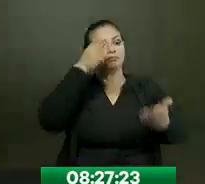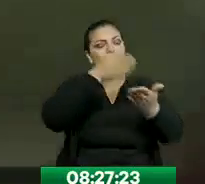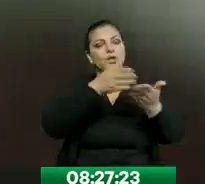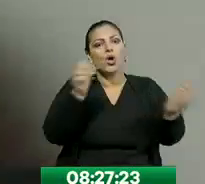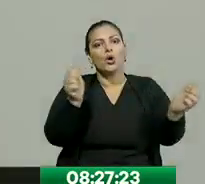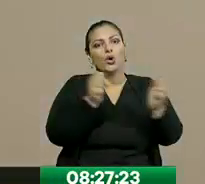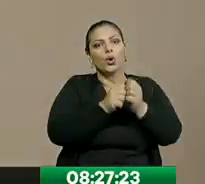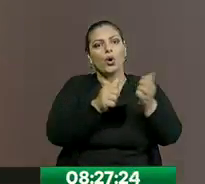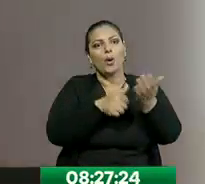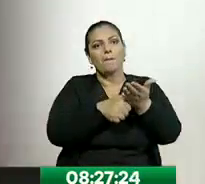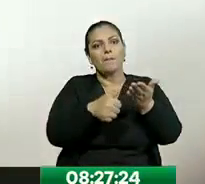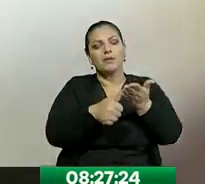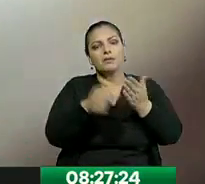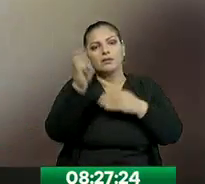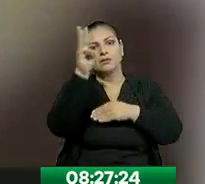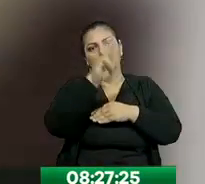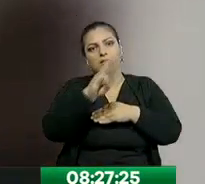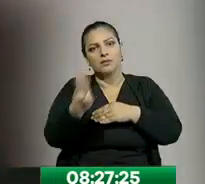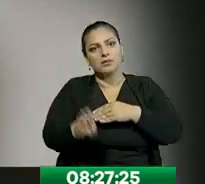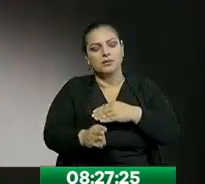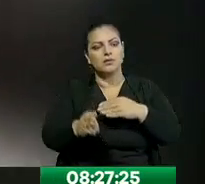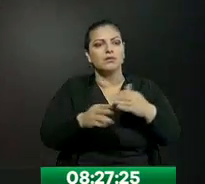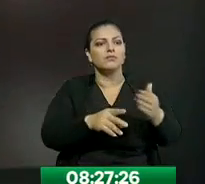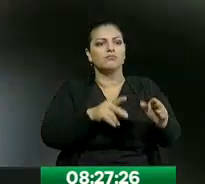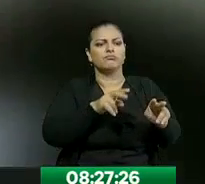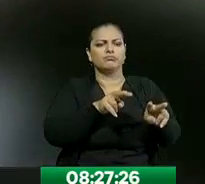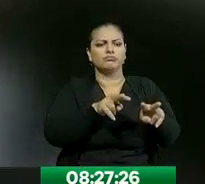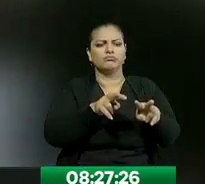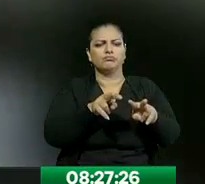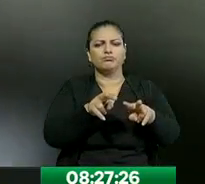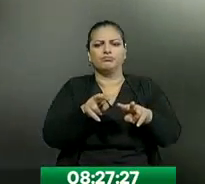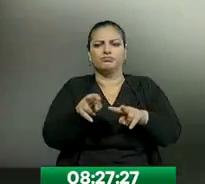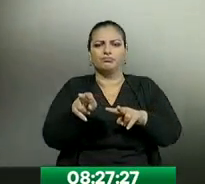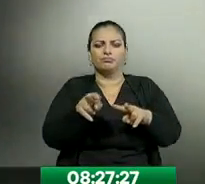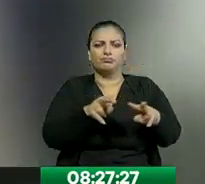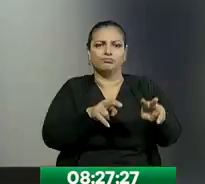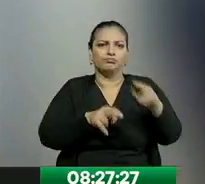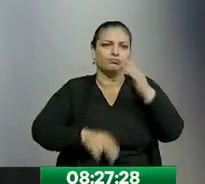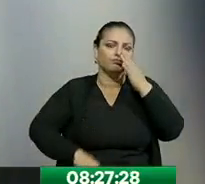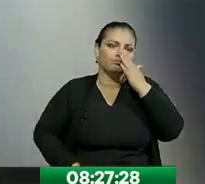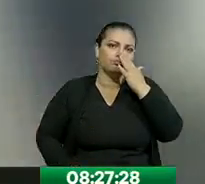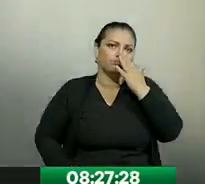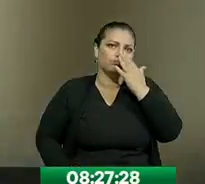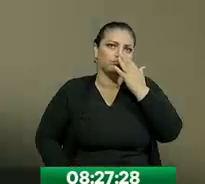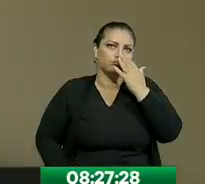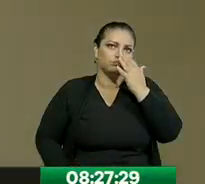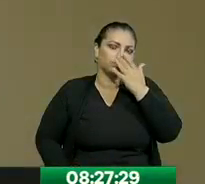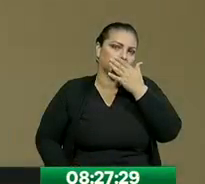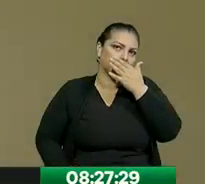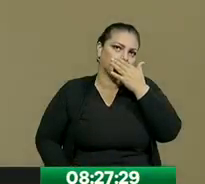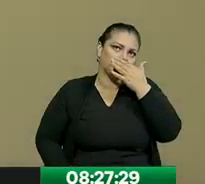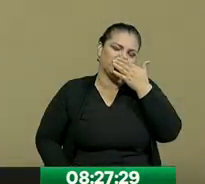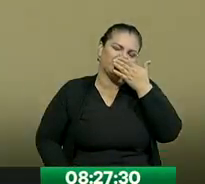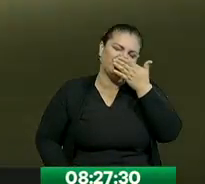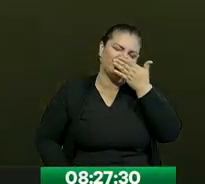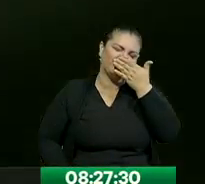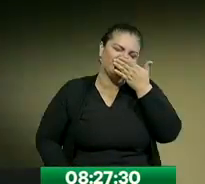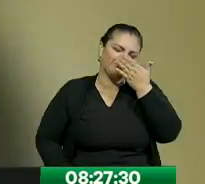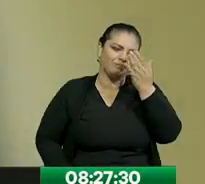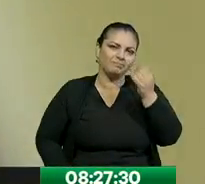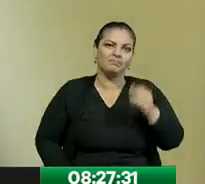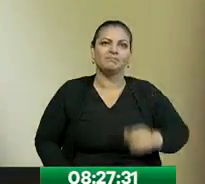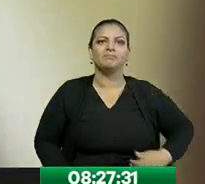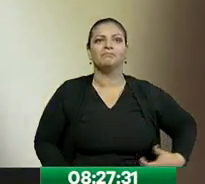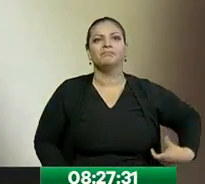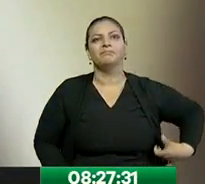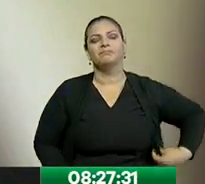procedieron a inspeccionar sitio por sitio de esta casa a la que la llamaban clínica. En el interior se puede observar una